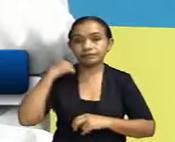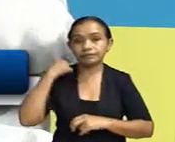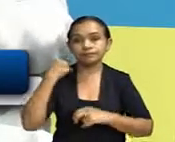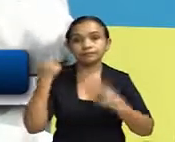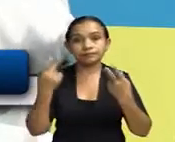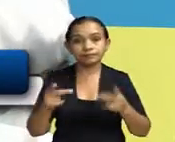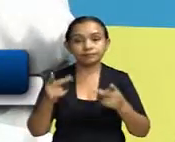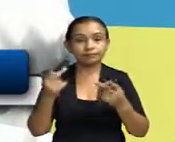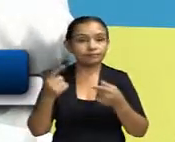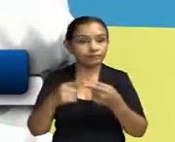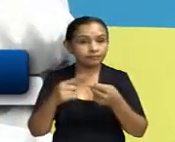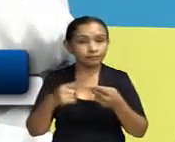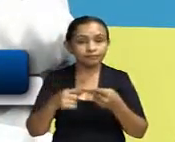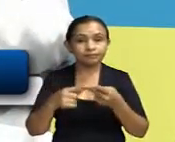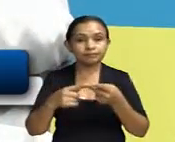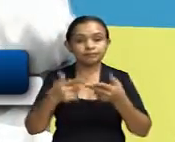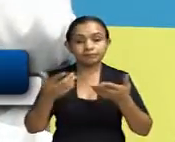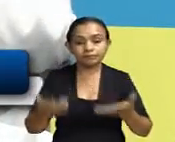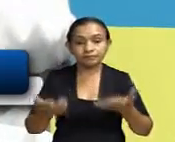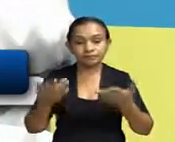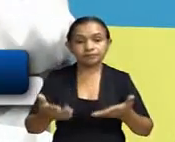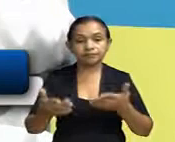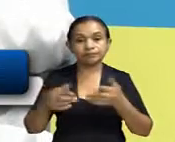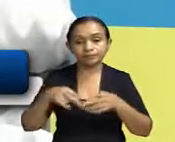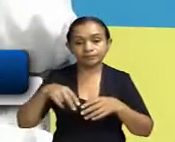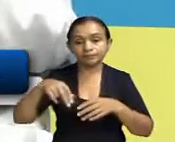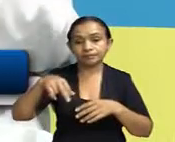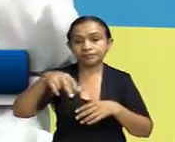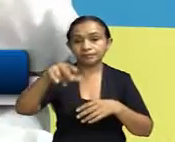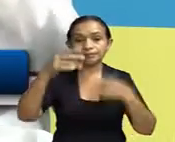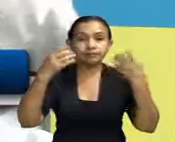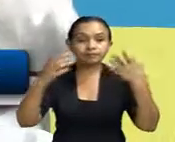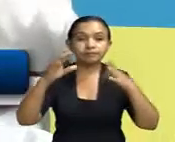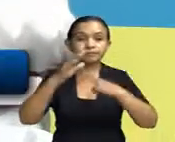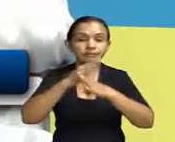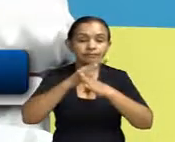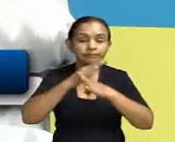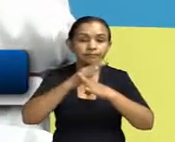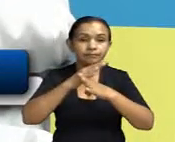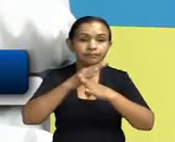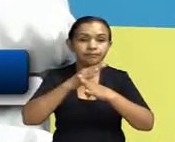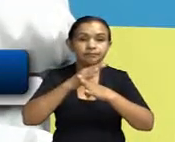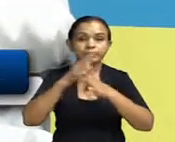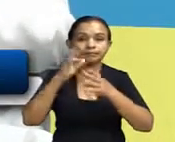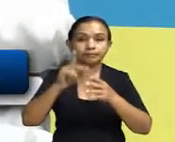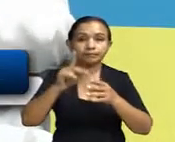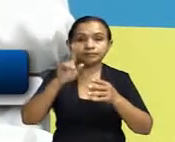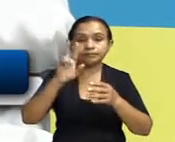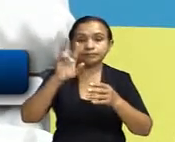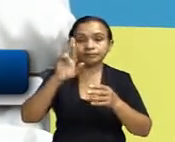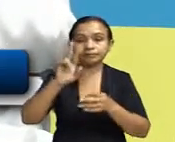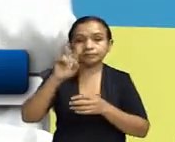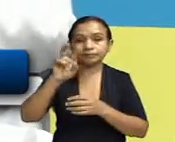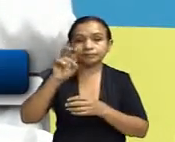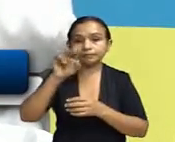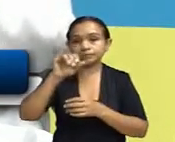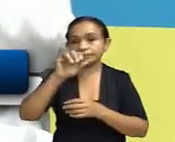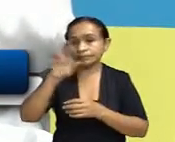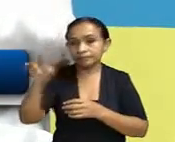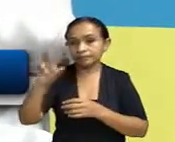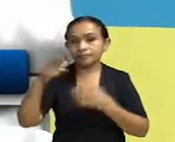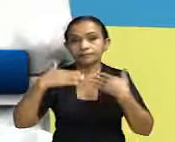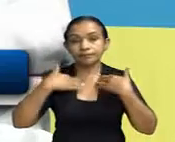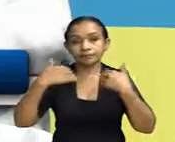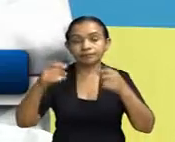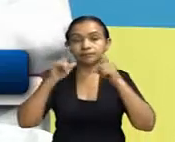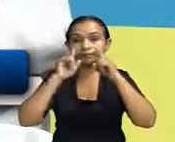perfil lipídico, tallarse, pesarse, caminar. Eso son los preventivos, como vemos el programa Prevenir es Salud, que evitar, porque el hecho